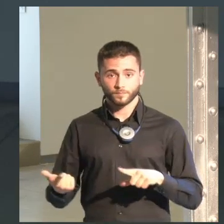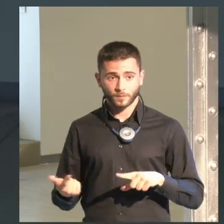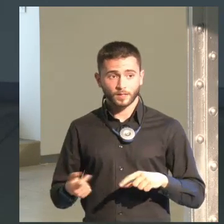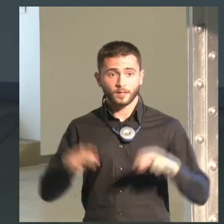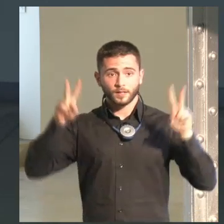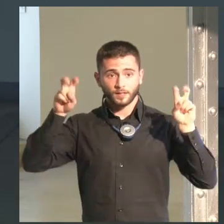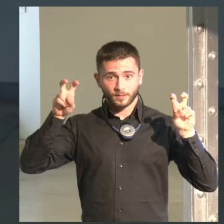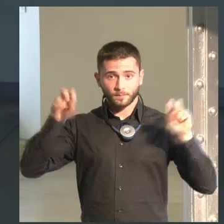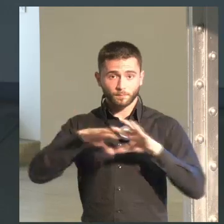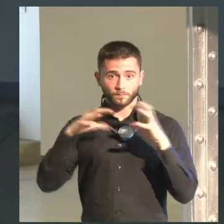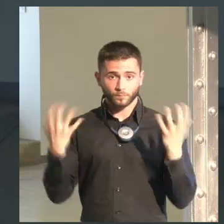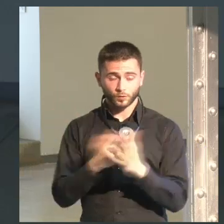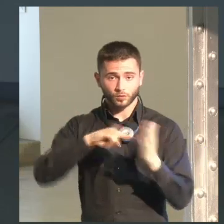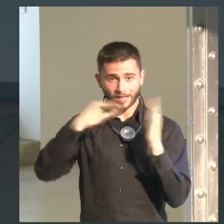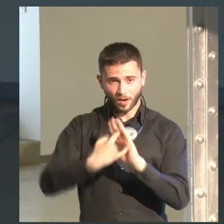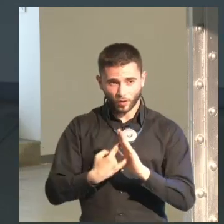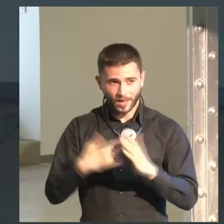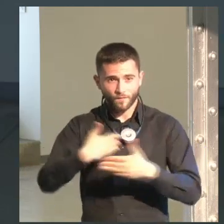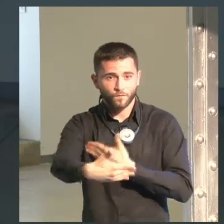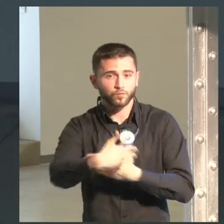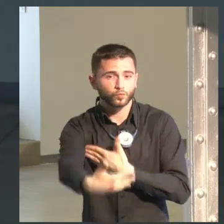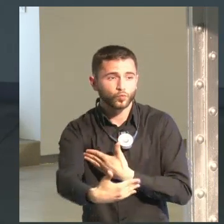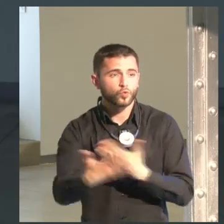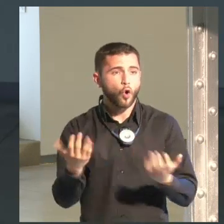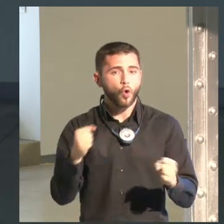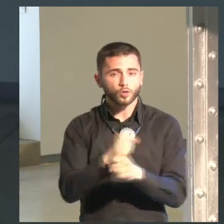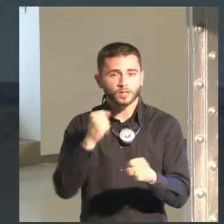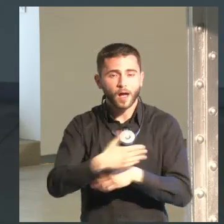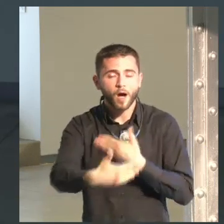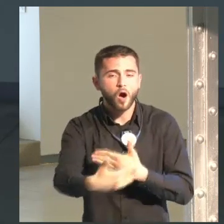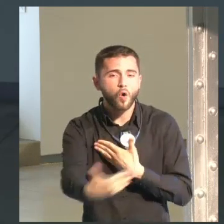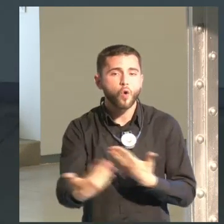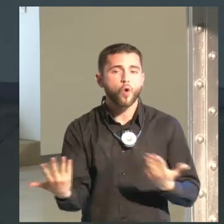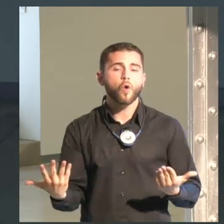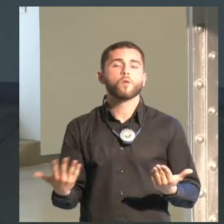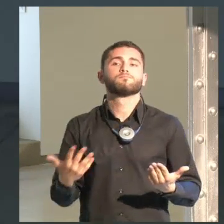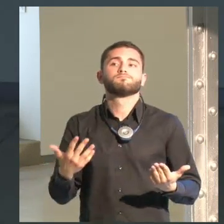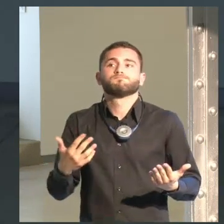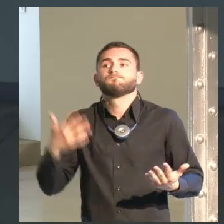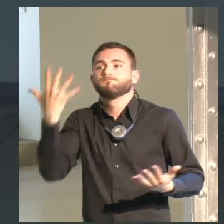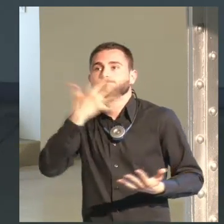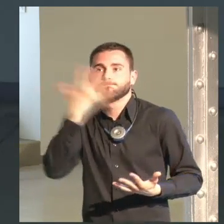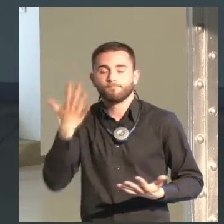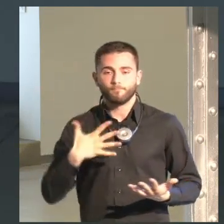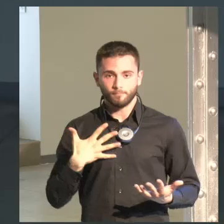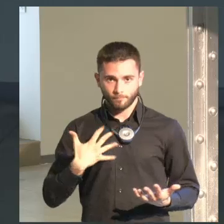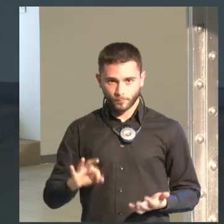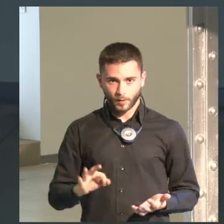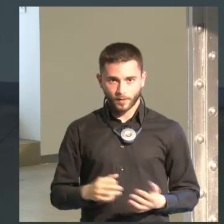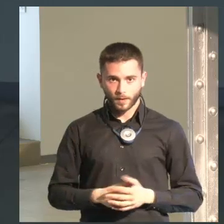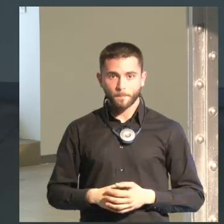más incertidumbre de su futuro y de su trabajo y de su situación laboral, pero lo que van a tener es